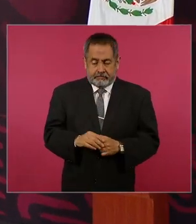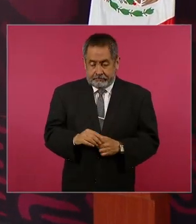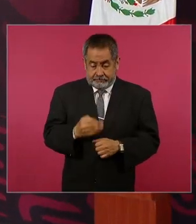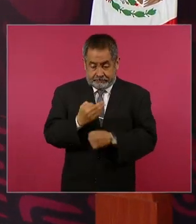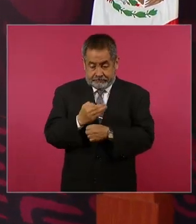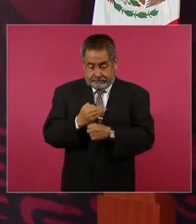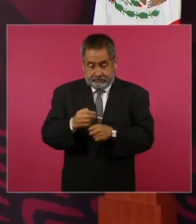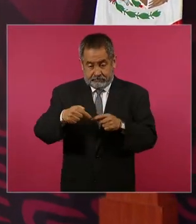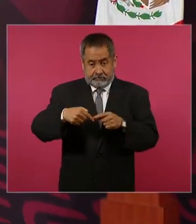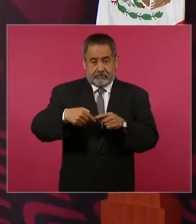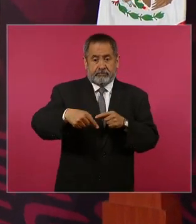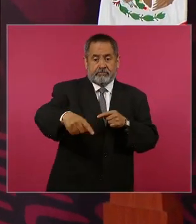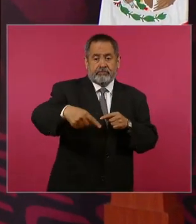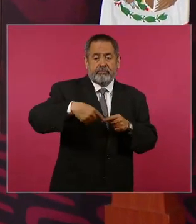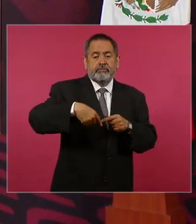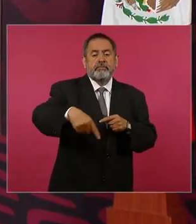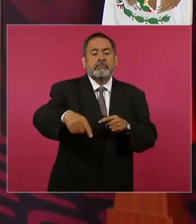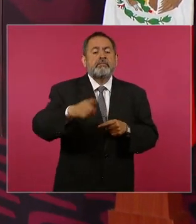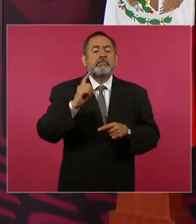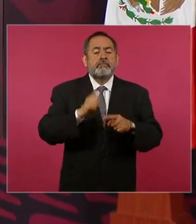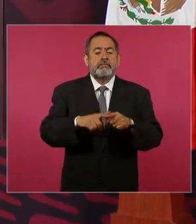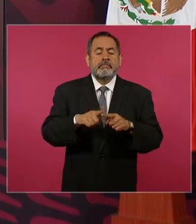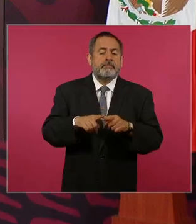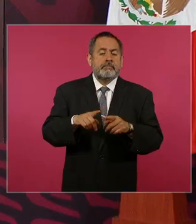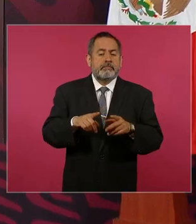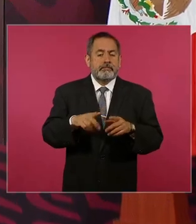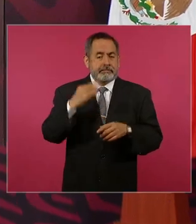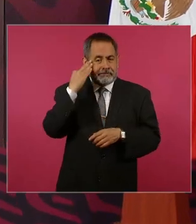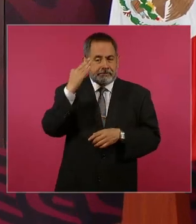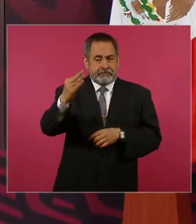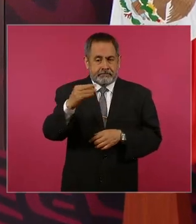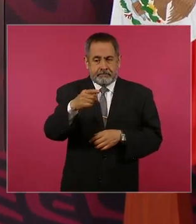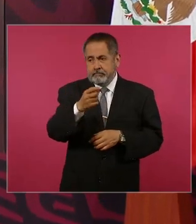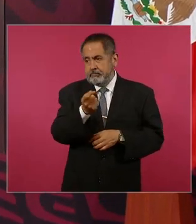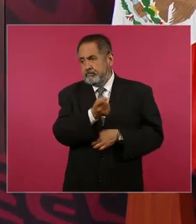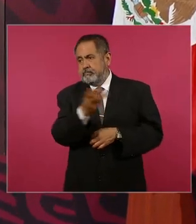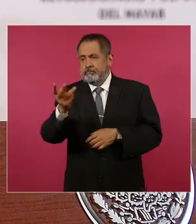fase de la revisión